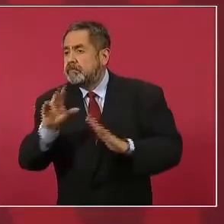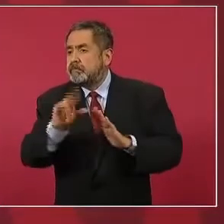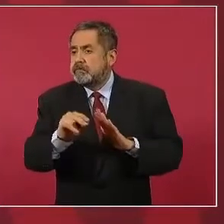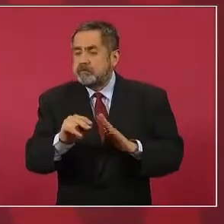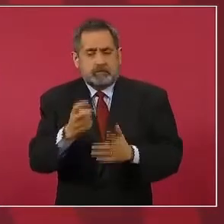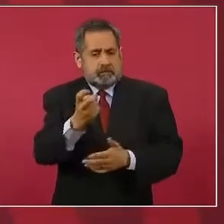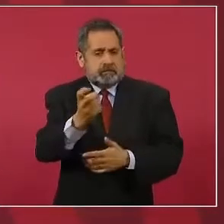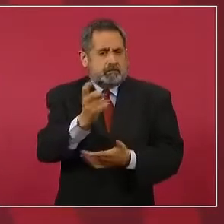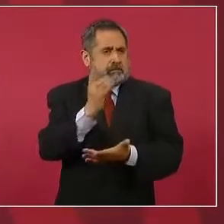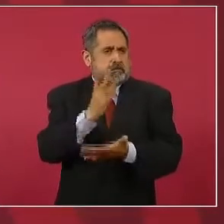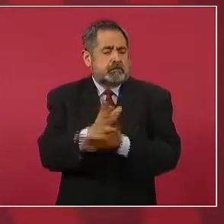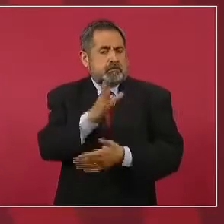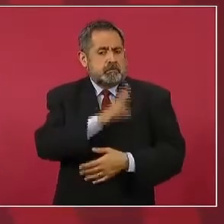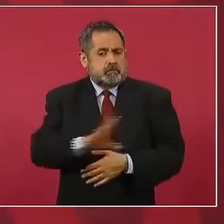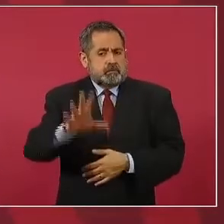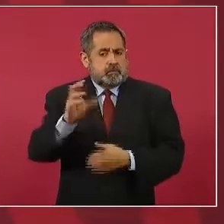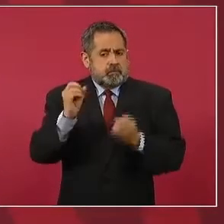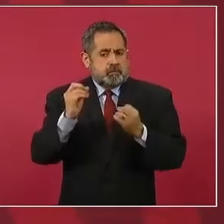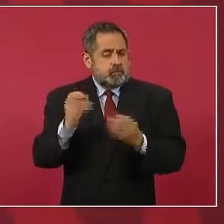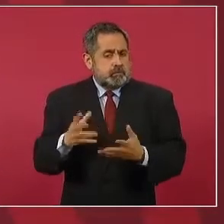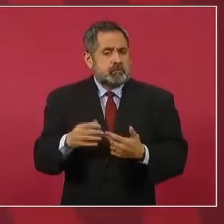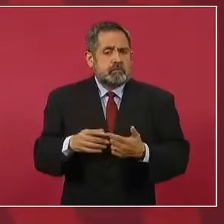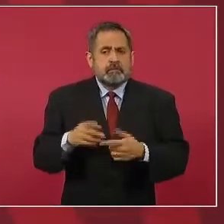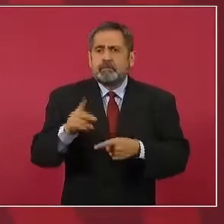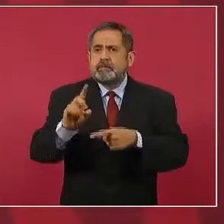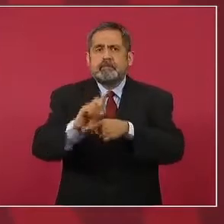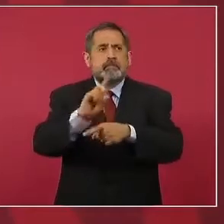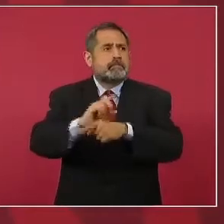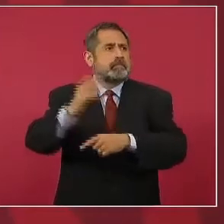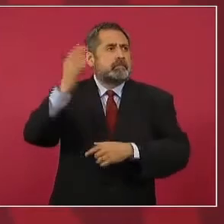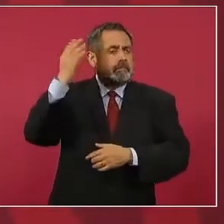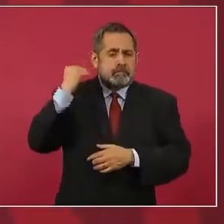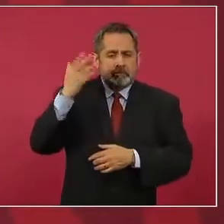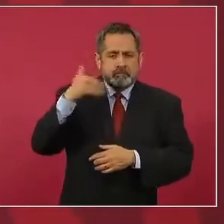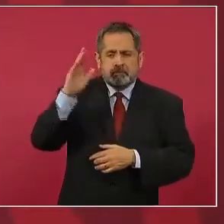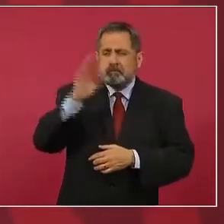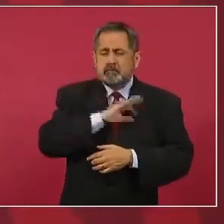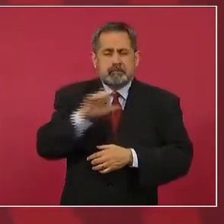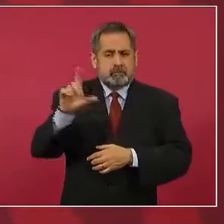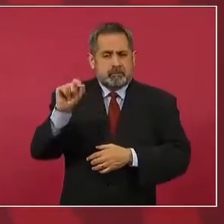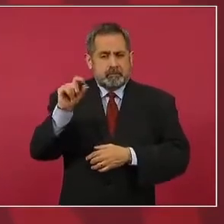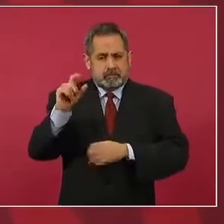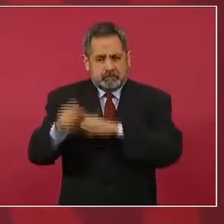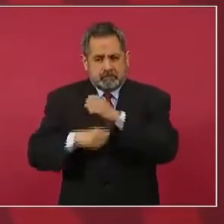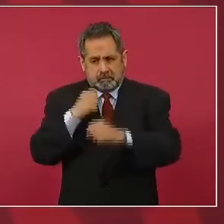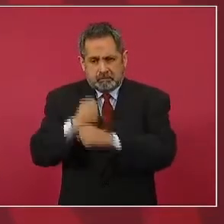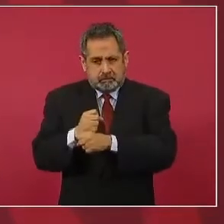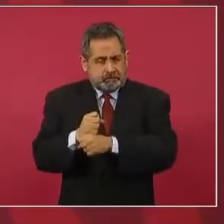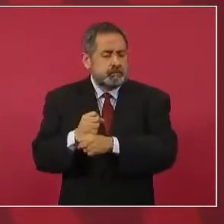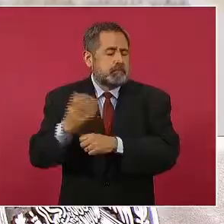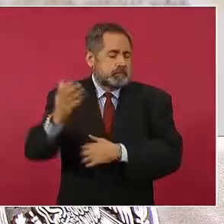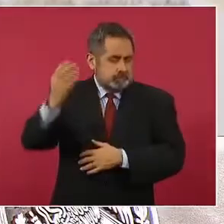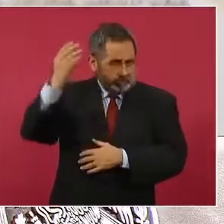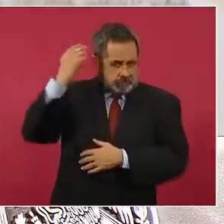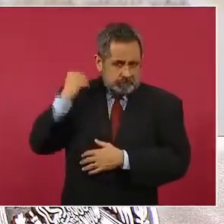resuelvan. Yo lo que quiero, y ya se logró, y esto sí me da mucho gusto,